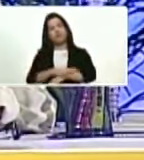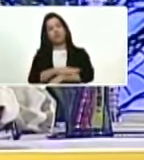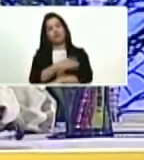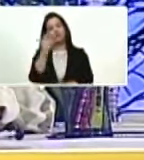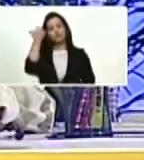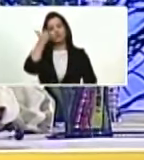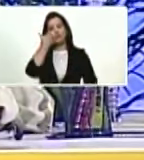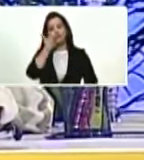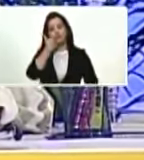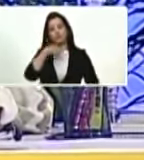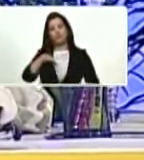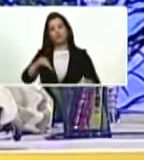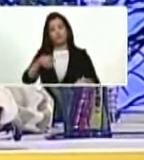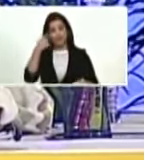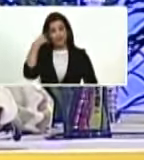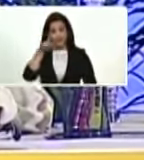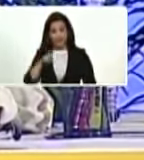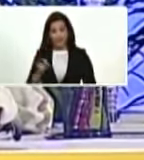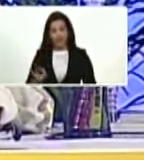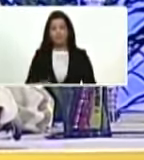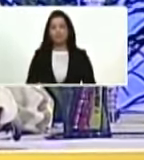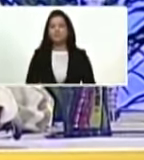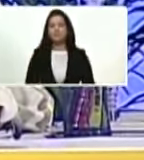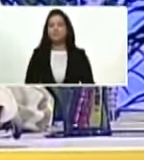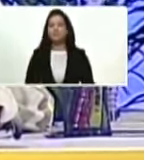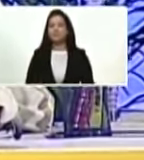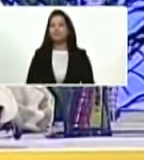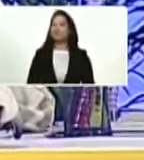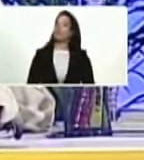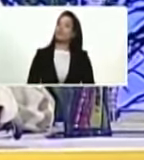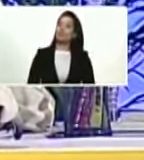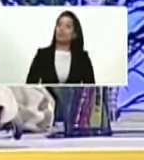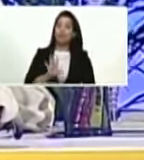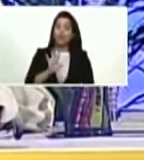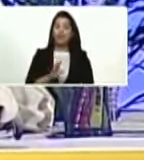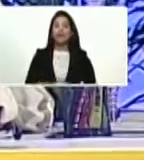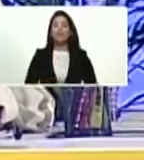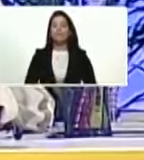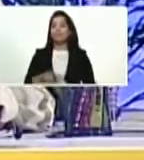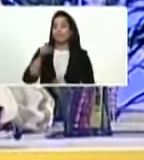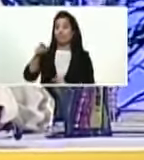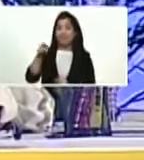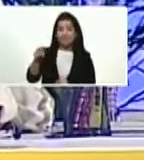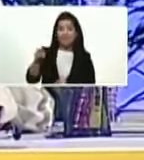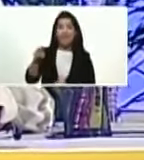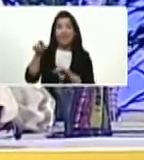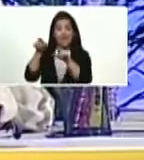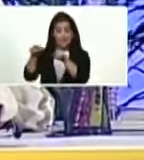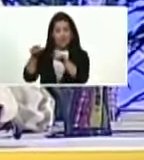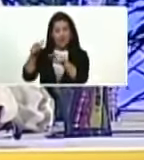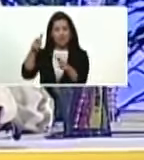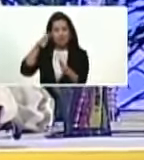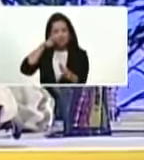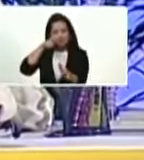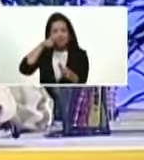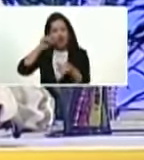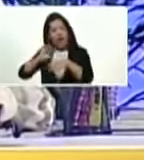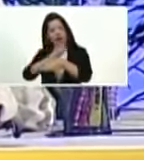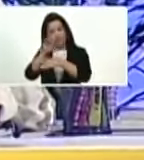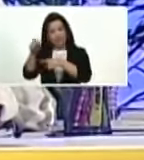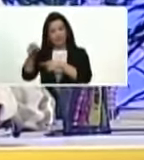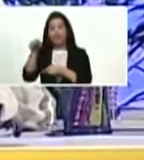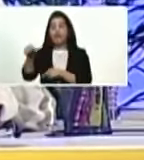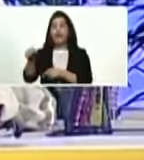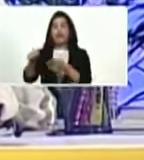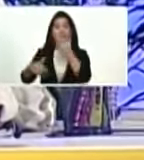Belén forma parte de una empresa que liberó a nuestra principal industria, Petróleos de